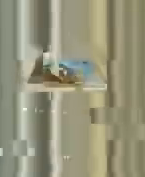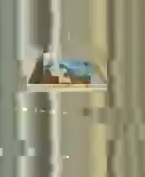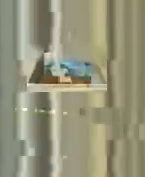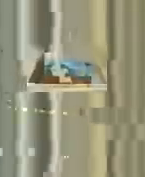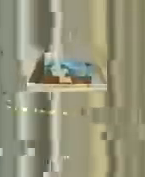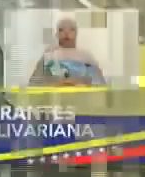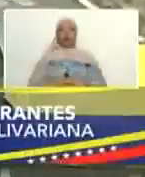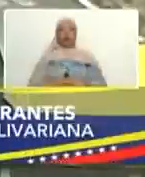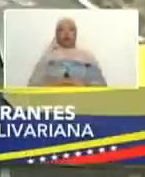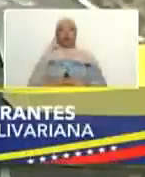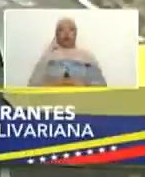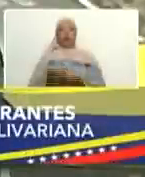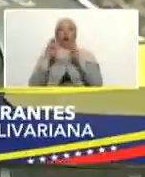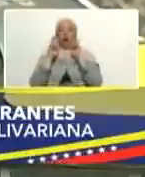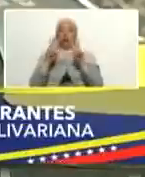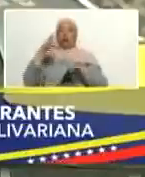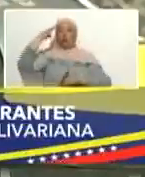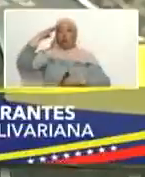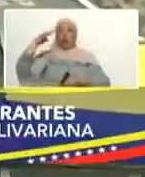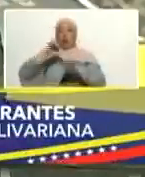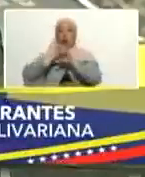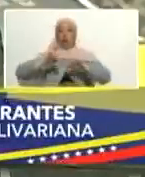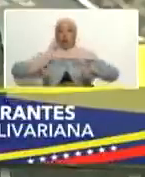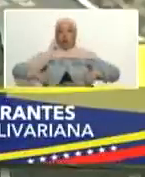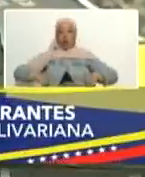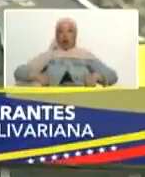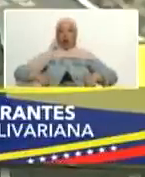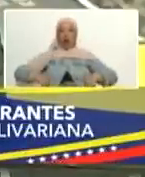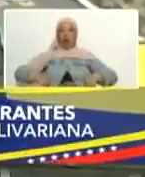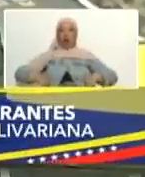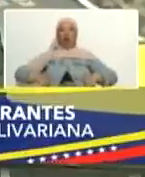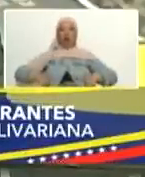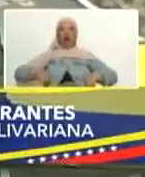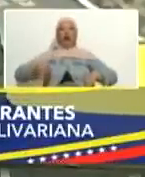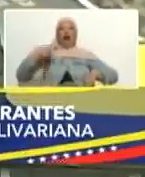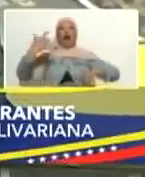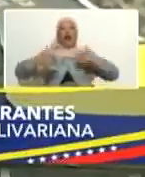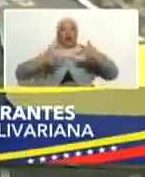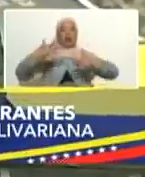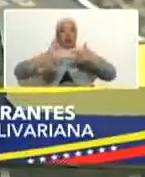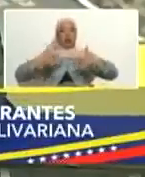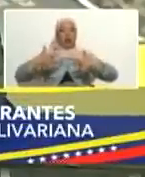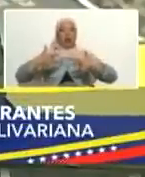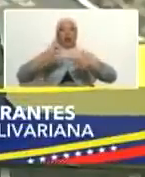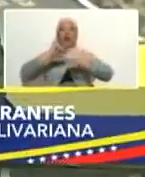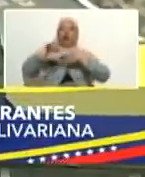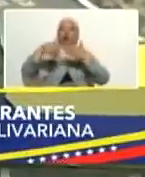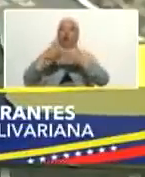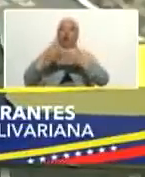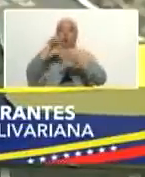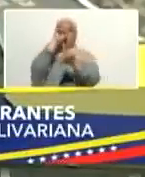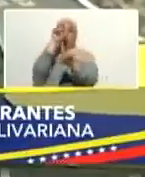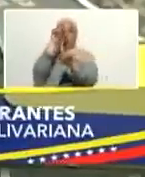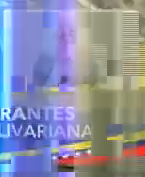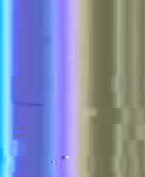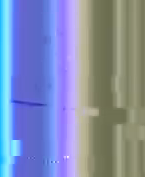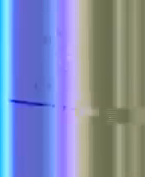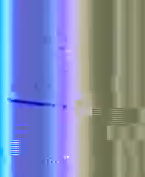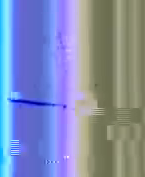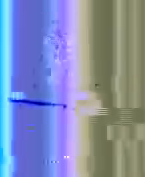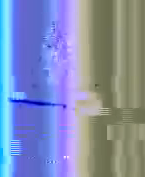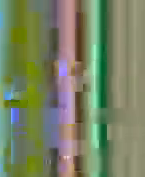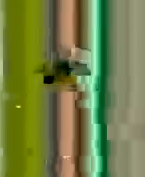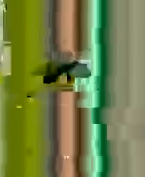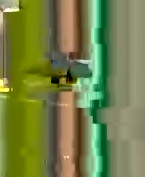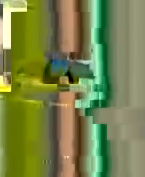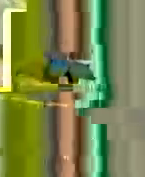Visto una Fuerza Armada Nacional Bolivariana, mi comandante en jefe, cumpliéndole a cabalidad su instrucción, su